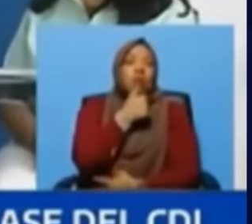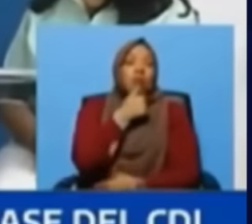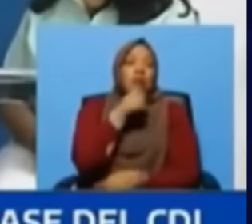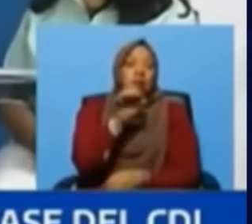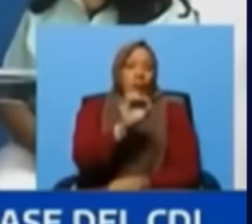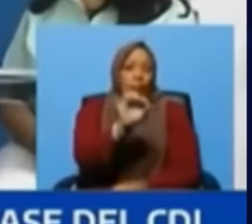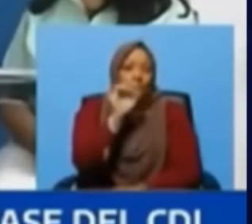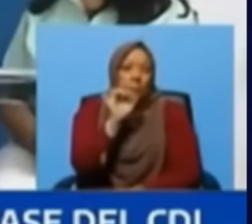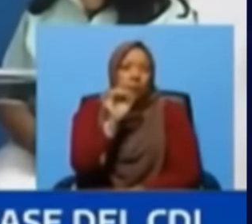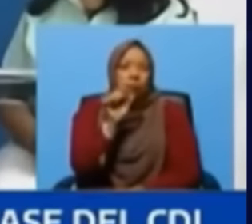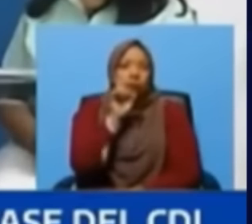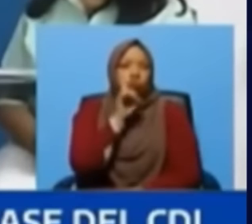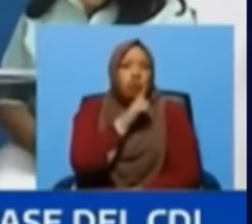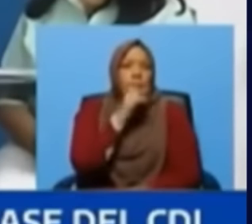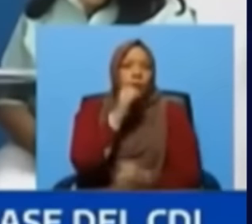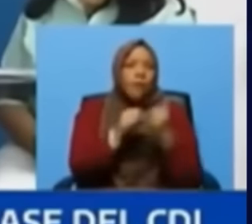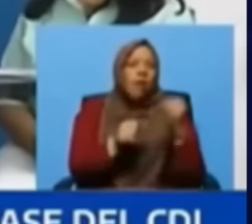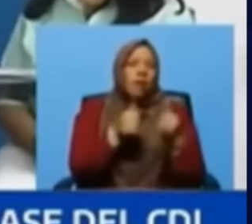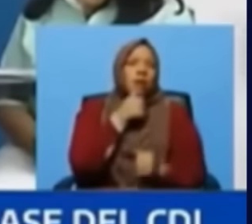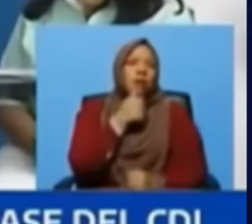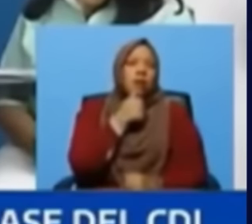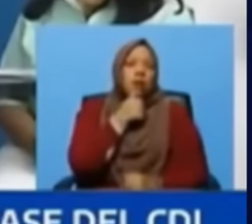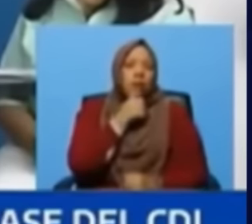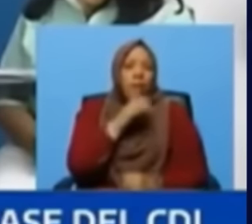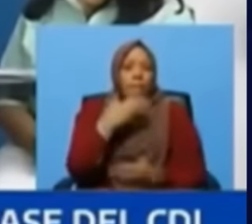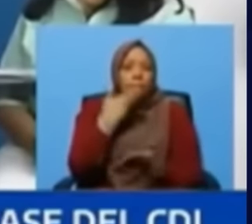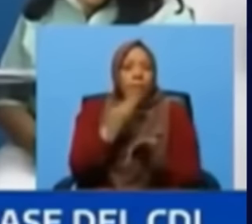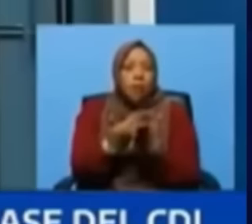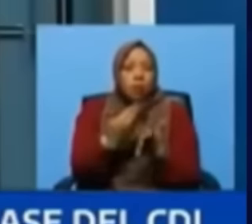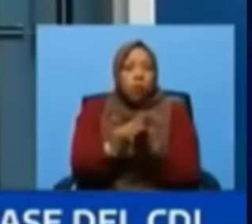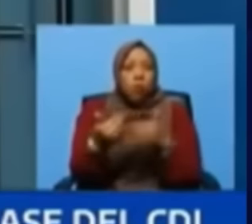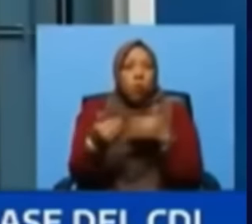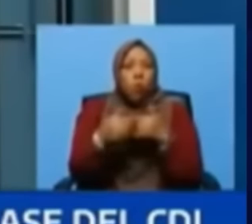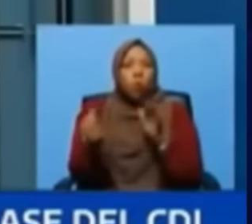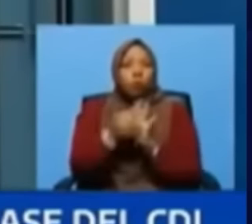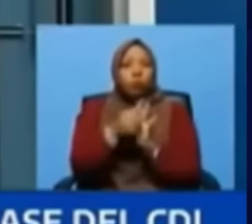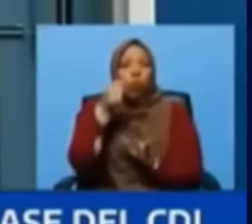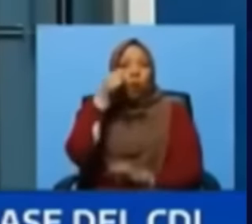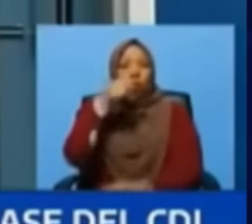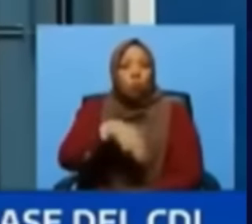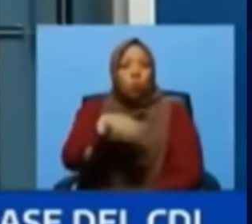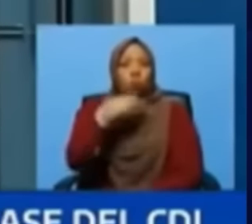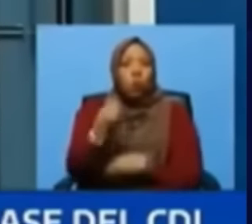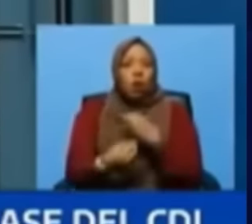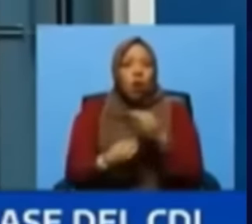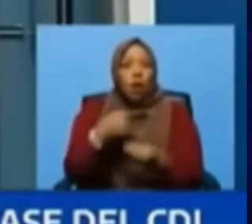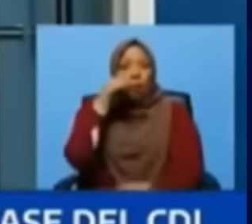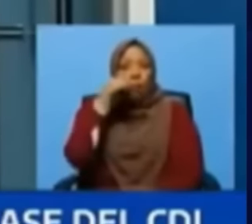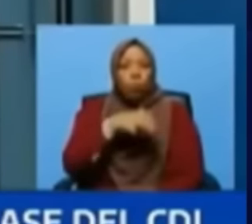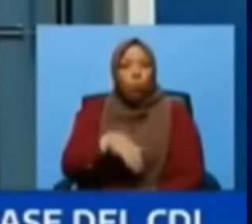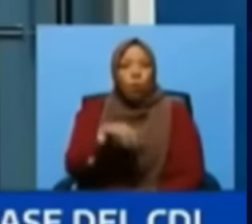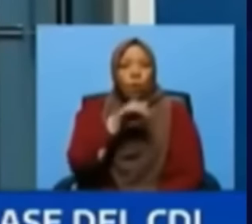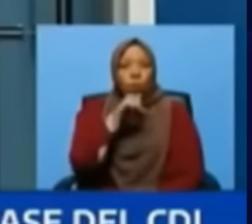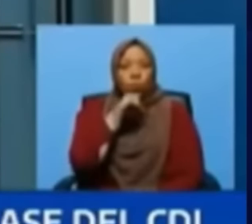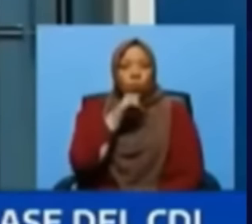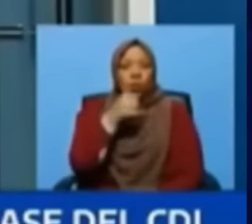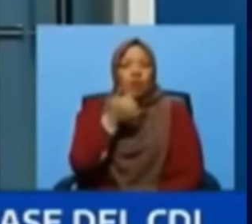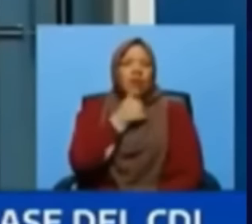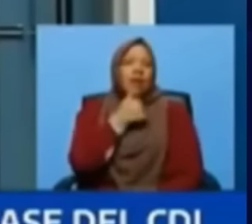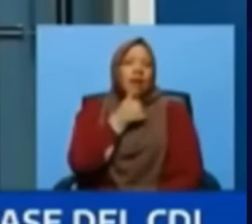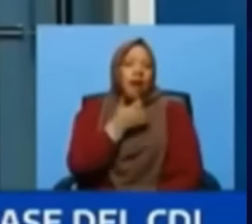particular nombre y apellido Quién es capaz de planificar golpear al pueblo hacerle daño al pueblo Raúl